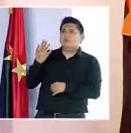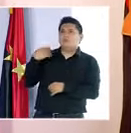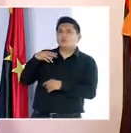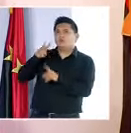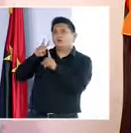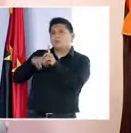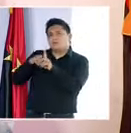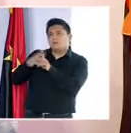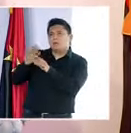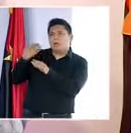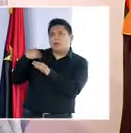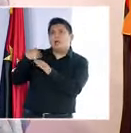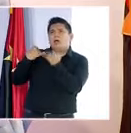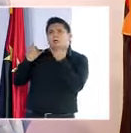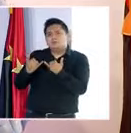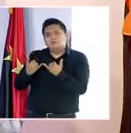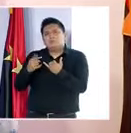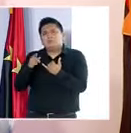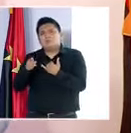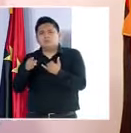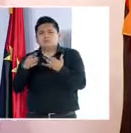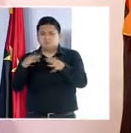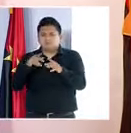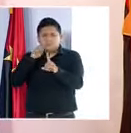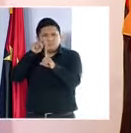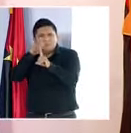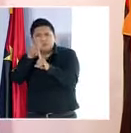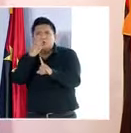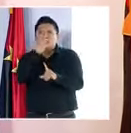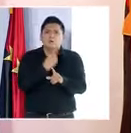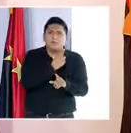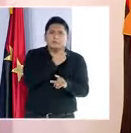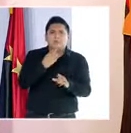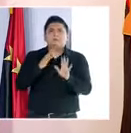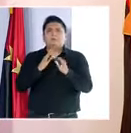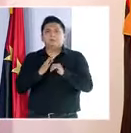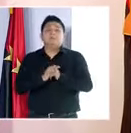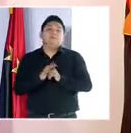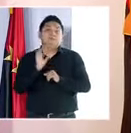nos encontramos con una inmensidad de retos. Tal vez